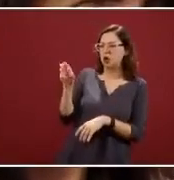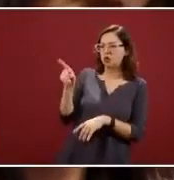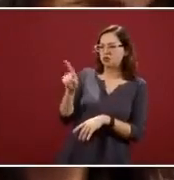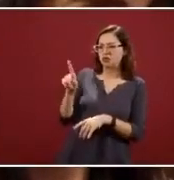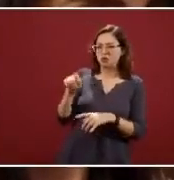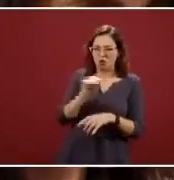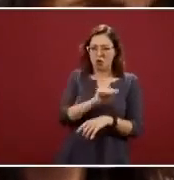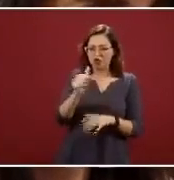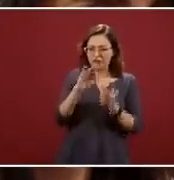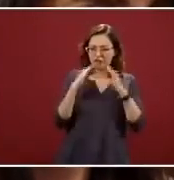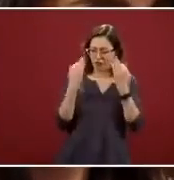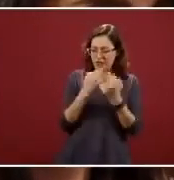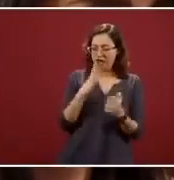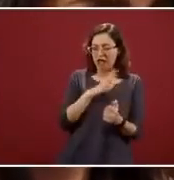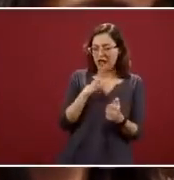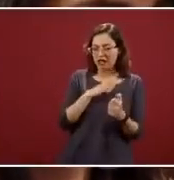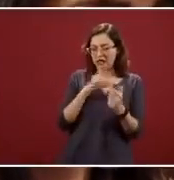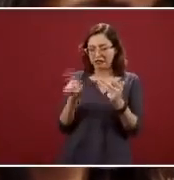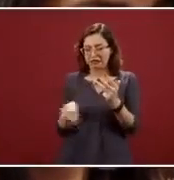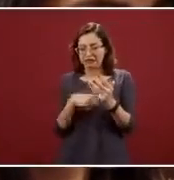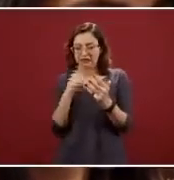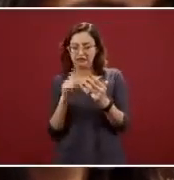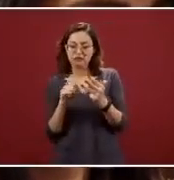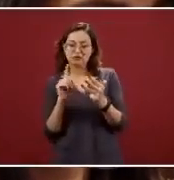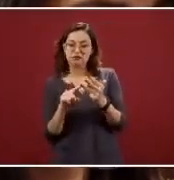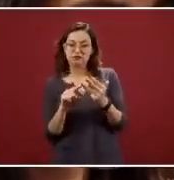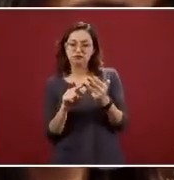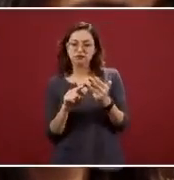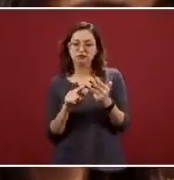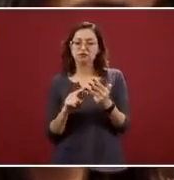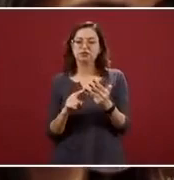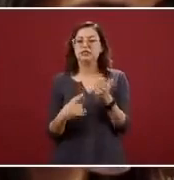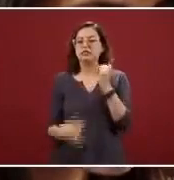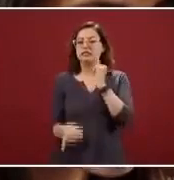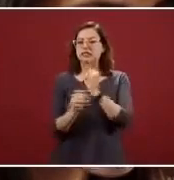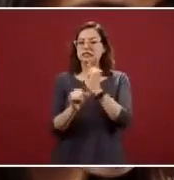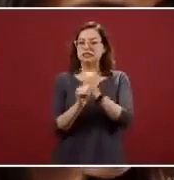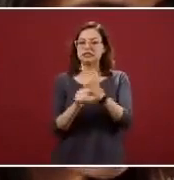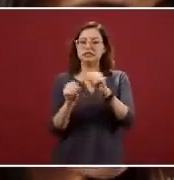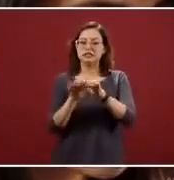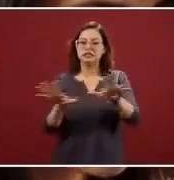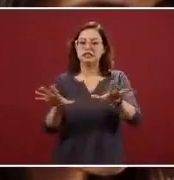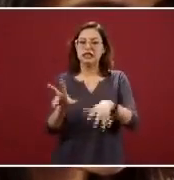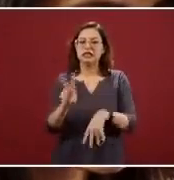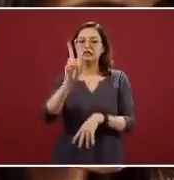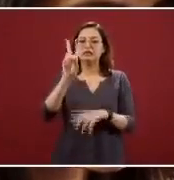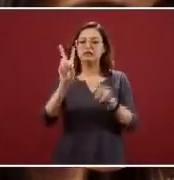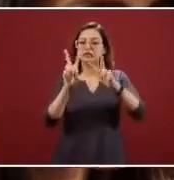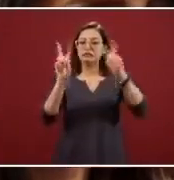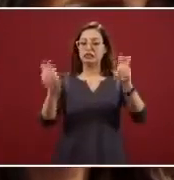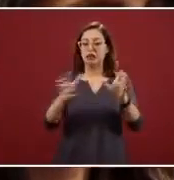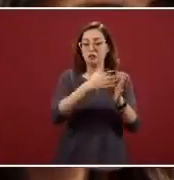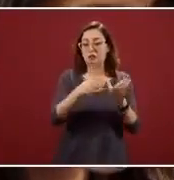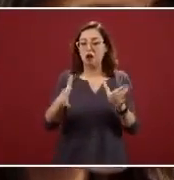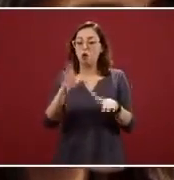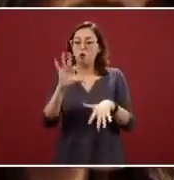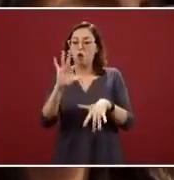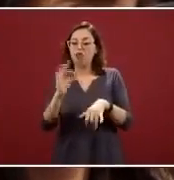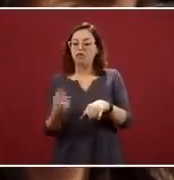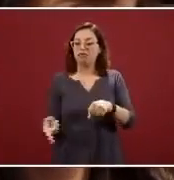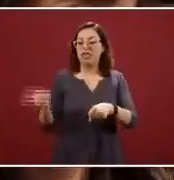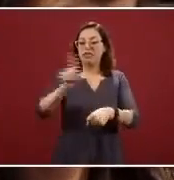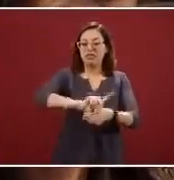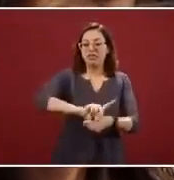ahondar en eso. Y la última nada más, en redes sociales se ha hablado mucho sobre el tema de la cuarentena, incluso con memes y cosas como bastante